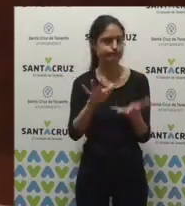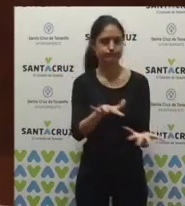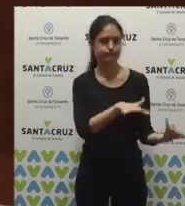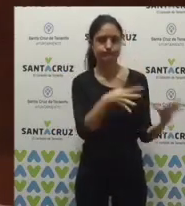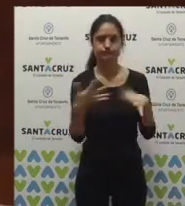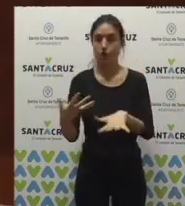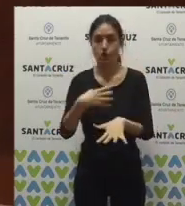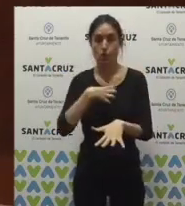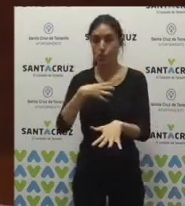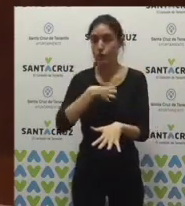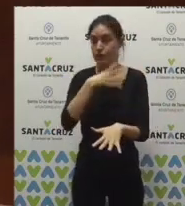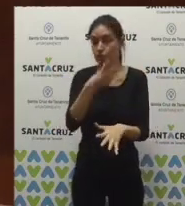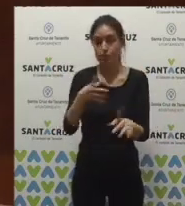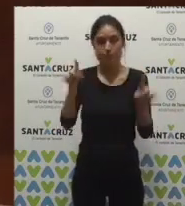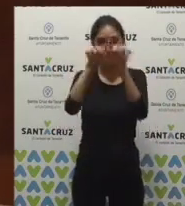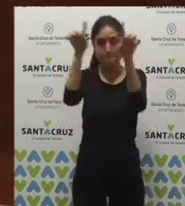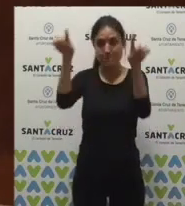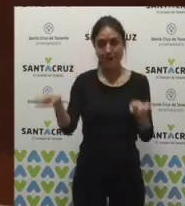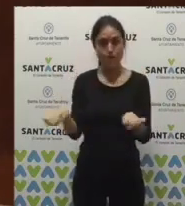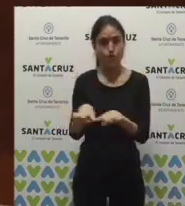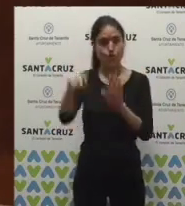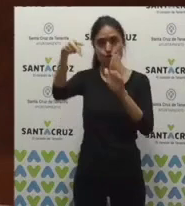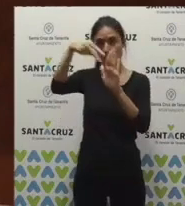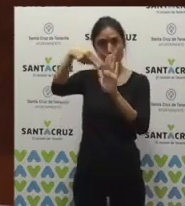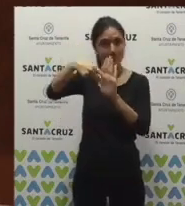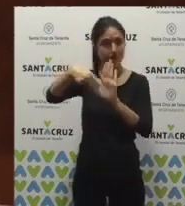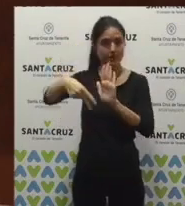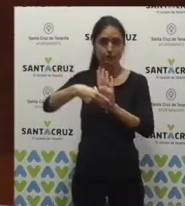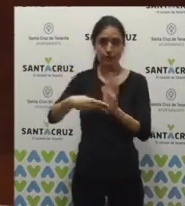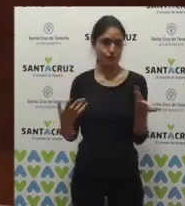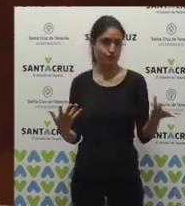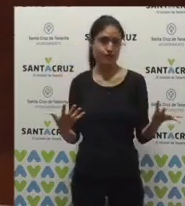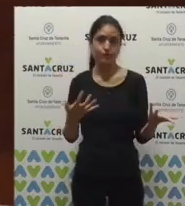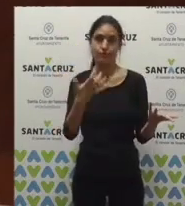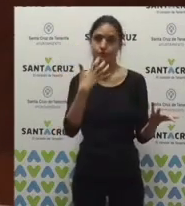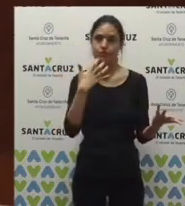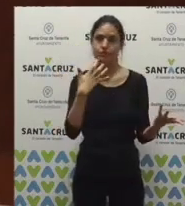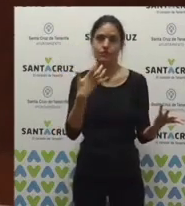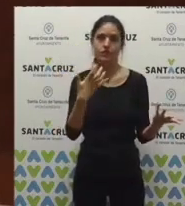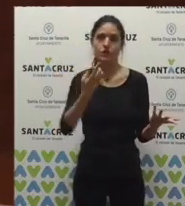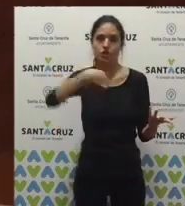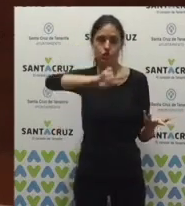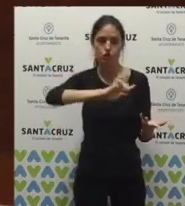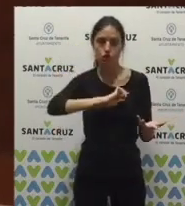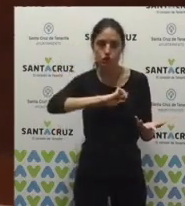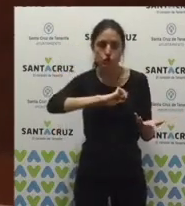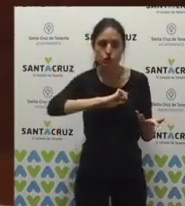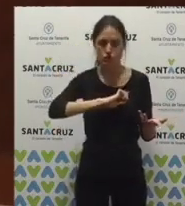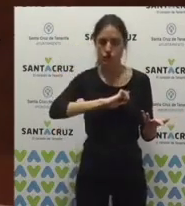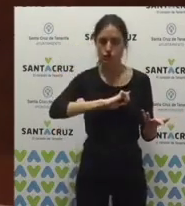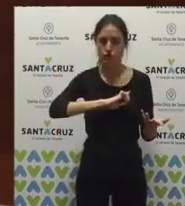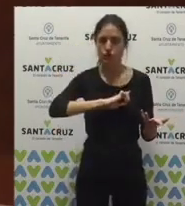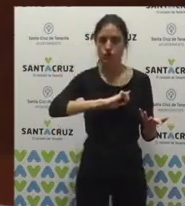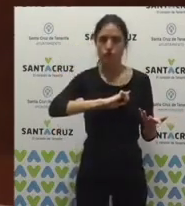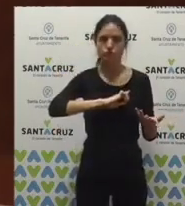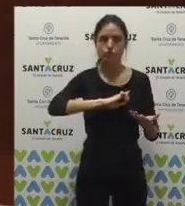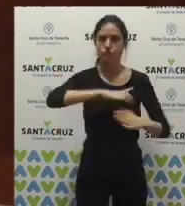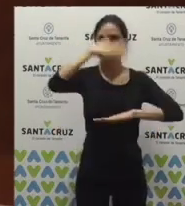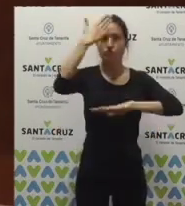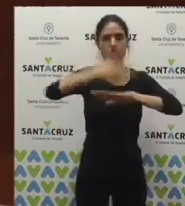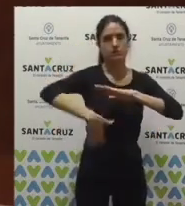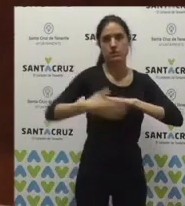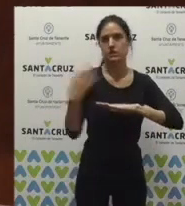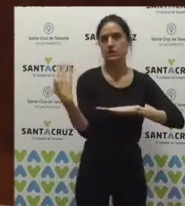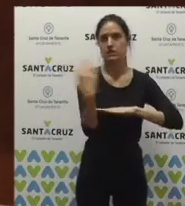marco normativo que hay que existe en este momento y que no se pide por ejemplo exonerar o bonificar por debajo de los límites que están algunos